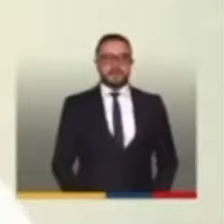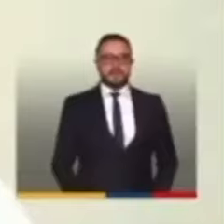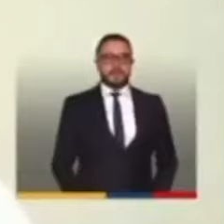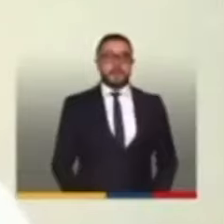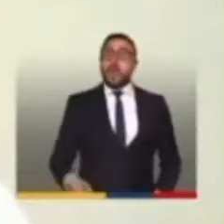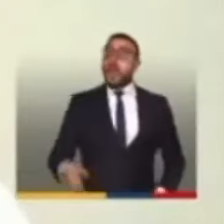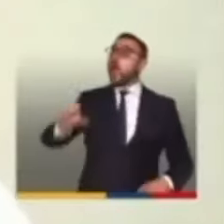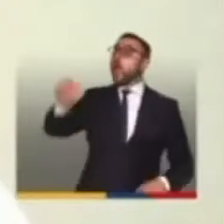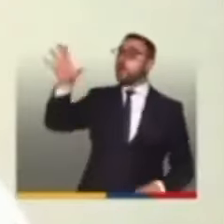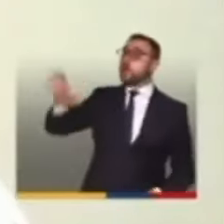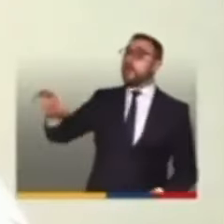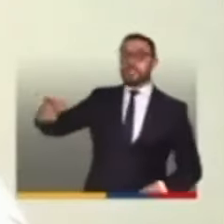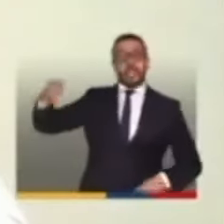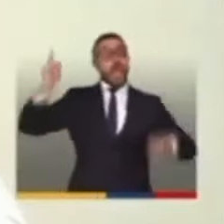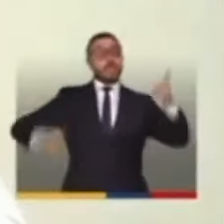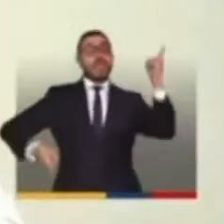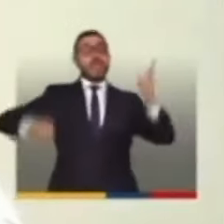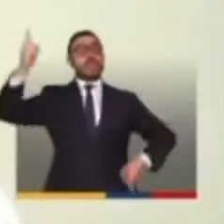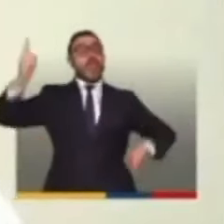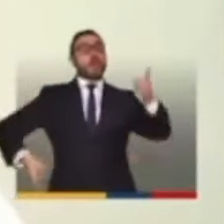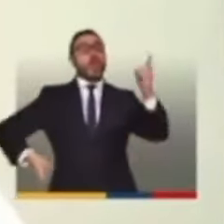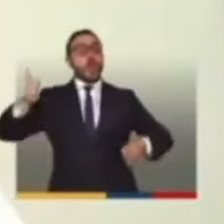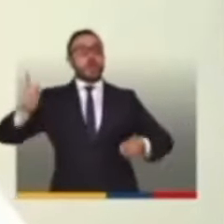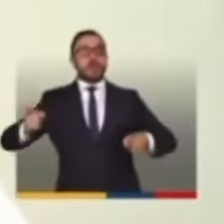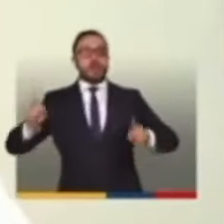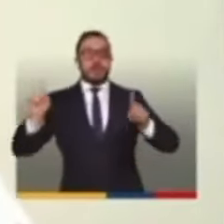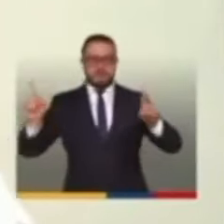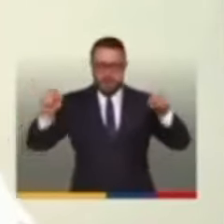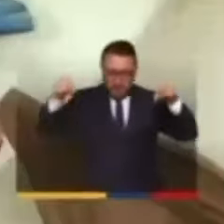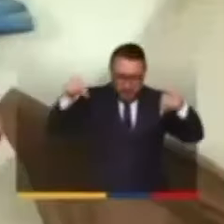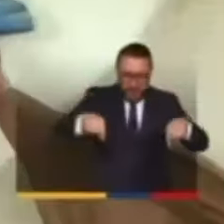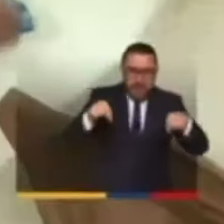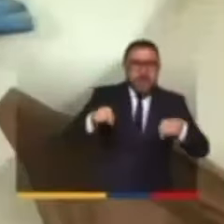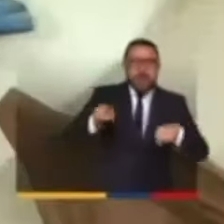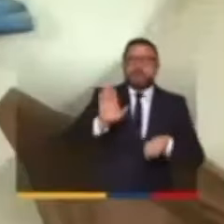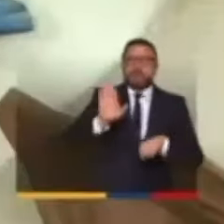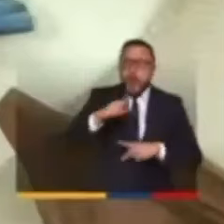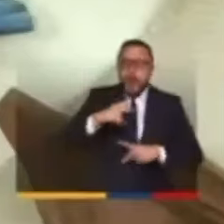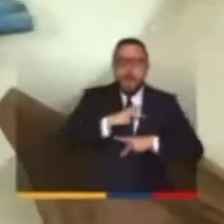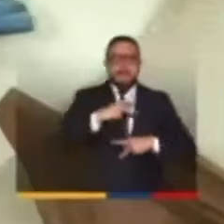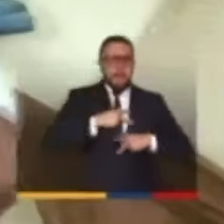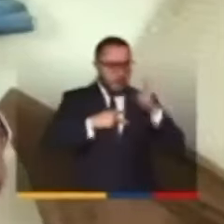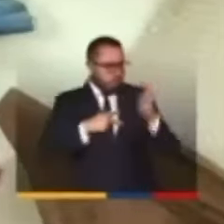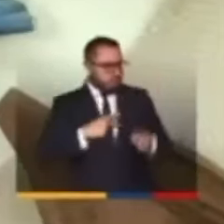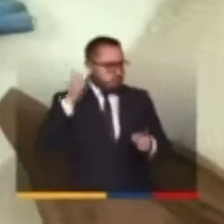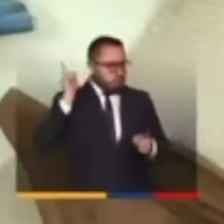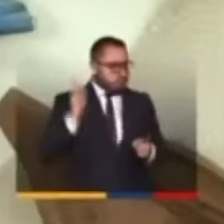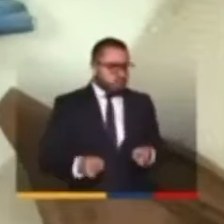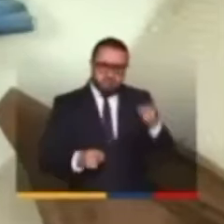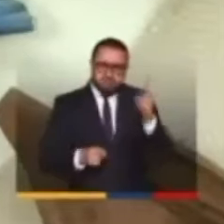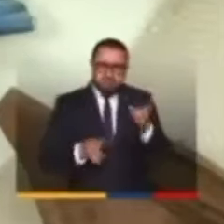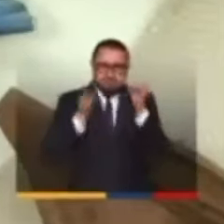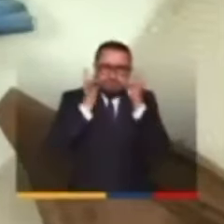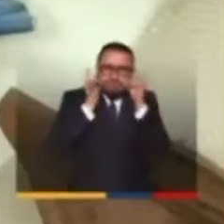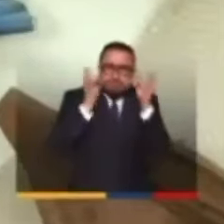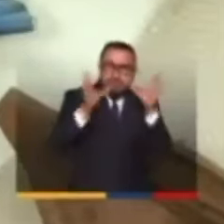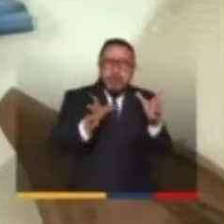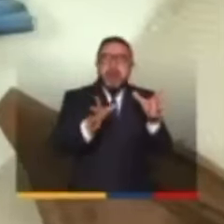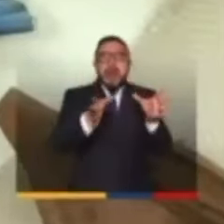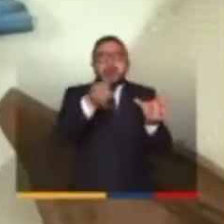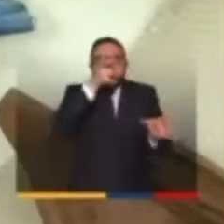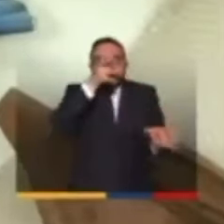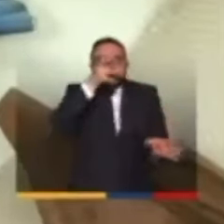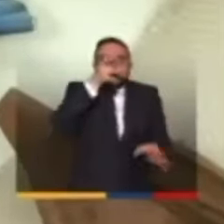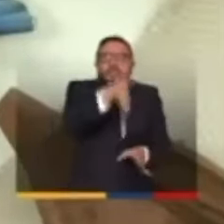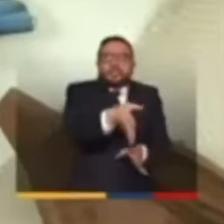nunca miente. Jamás. Cuando los músculos se tensionan y van de la mano de una voz tensionada, es que la persona tiene